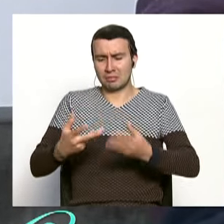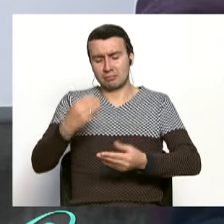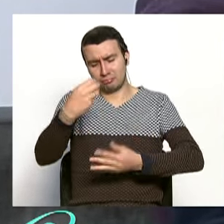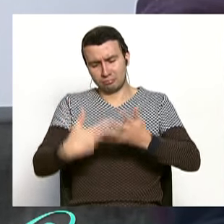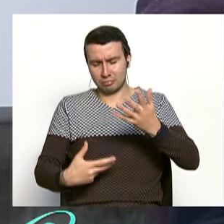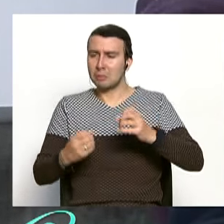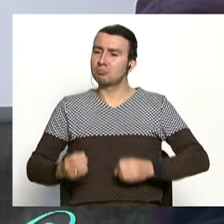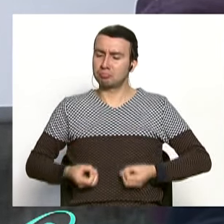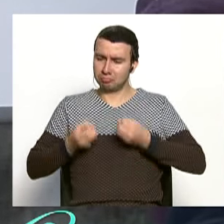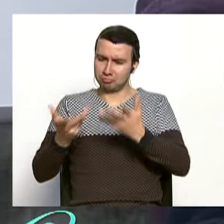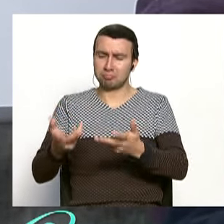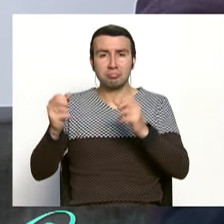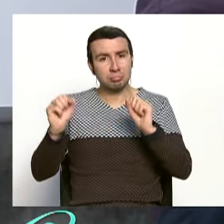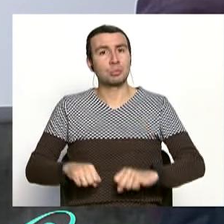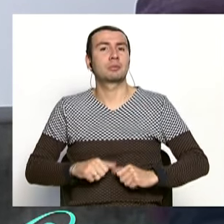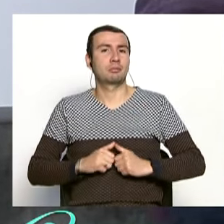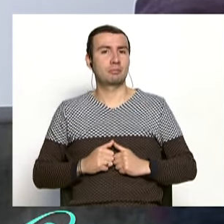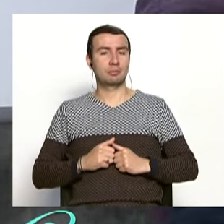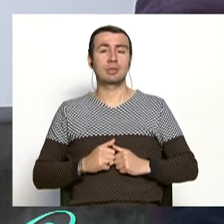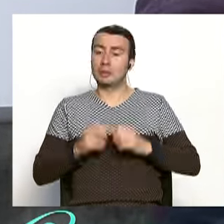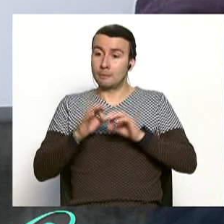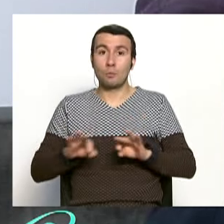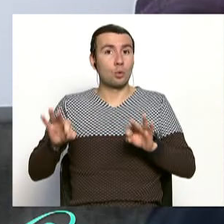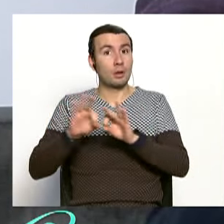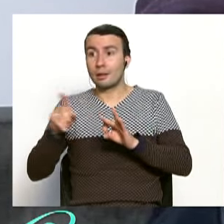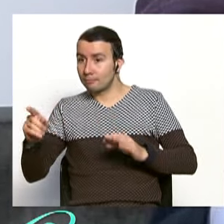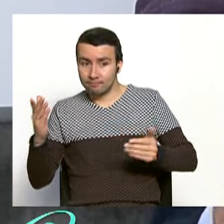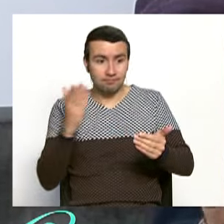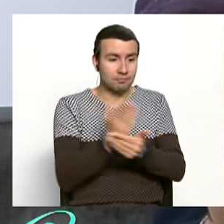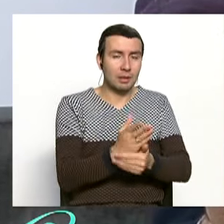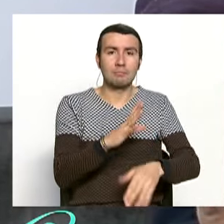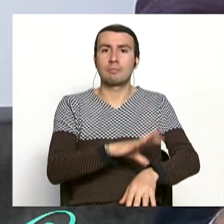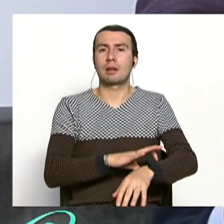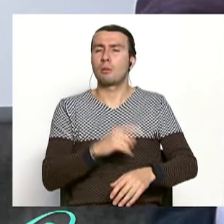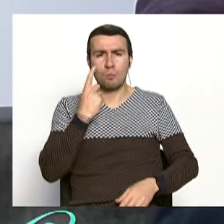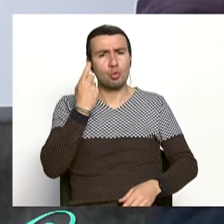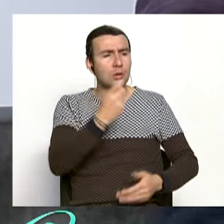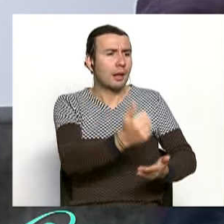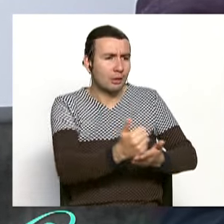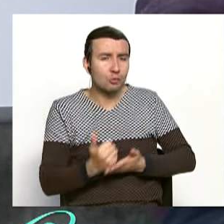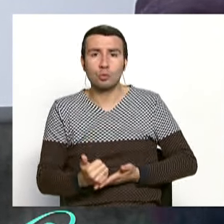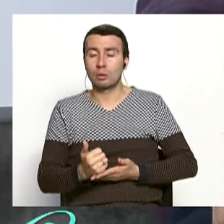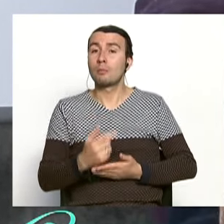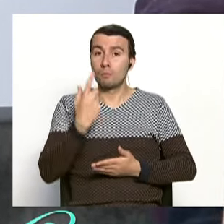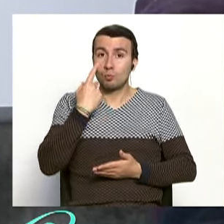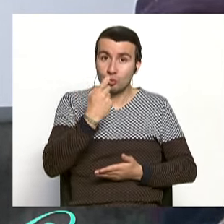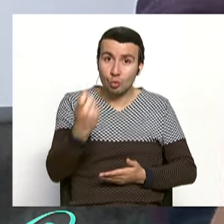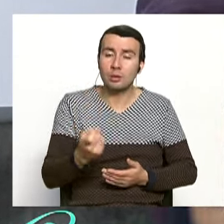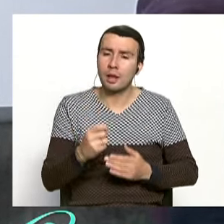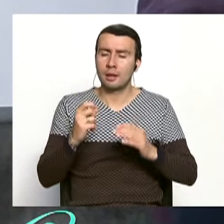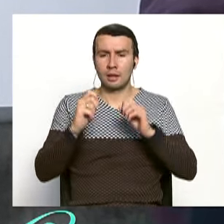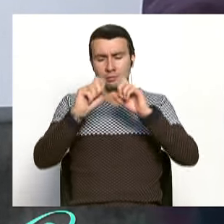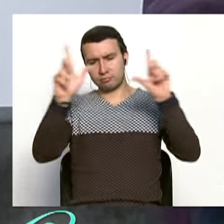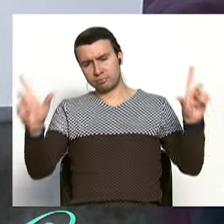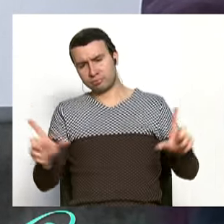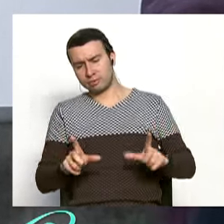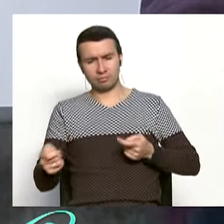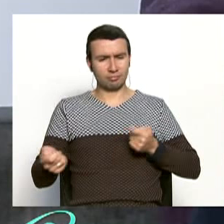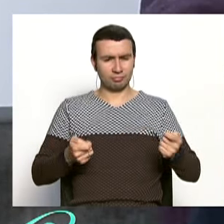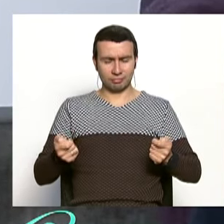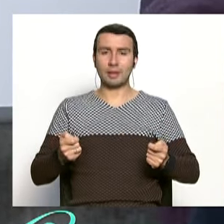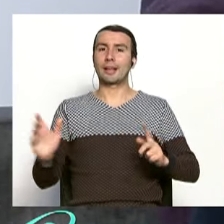entonces lo más importante es que consulten que busquen ayuda que busquen la posibilidad de encontrar un diagnóstico para